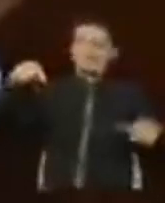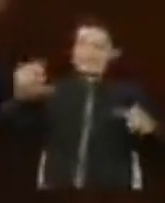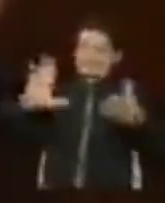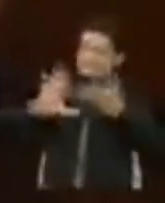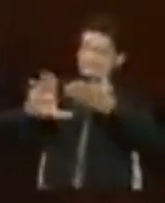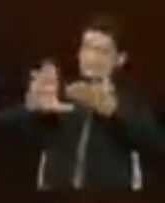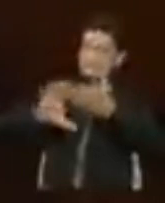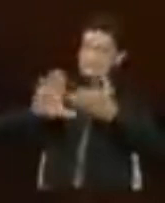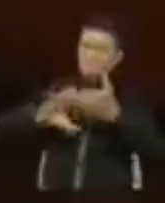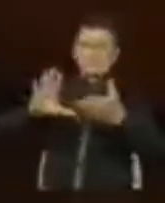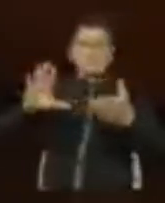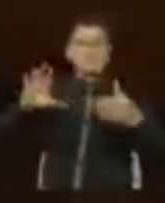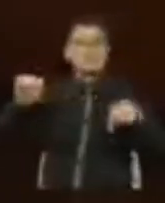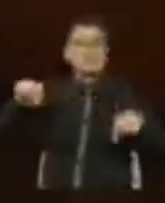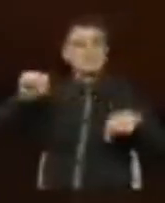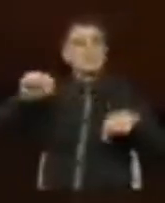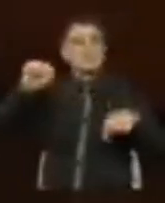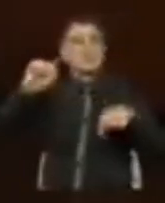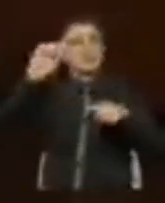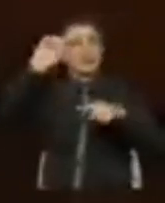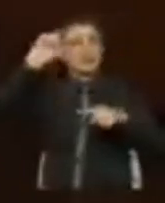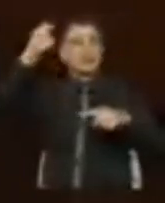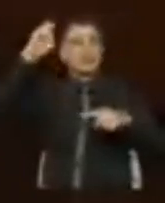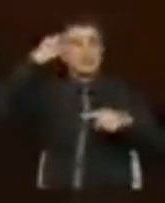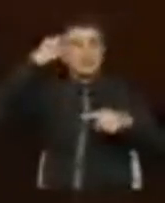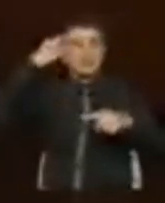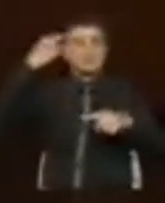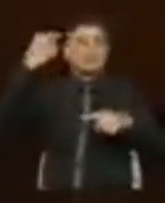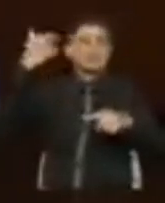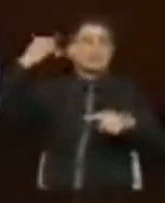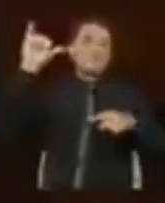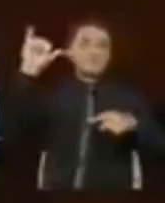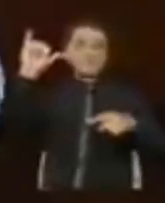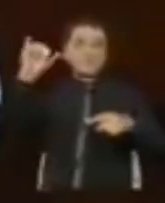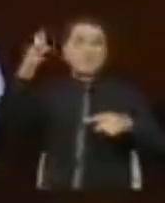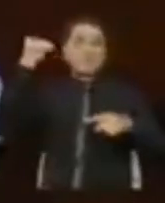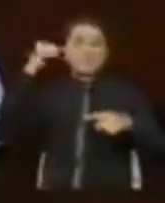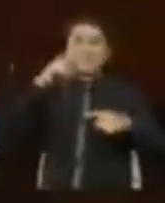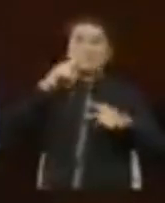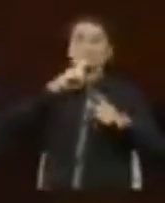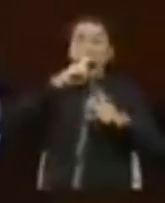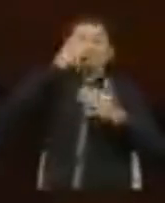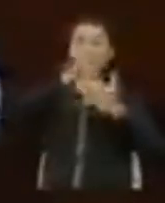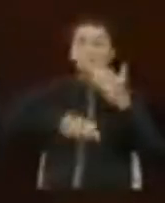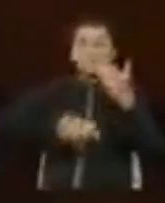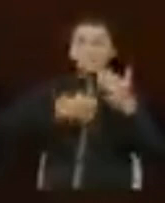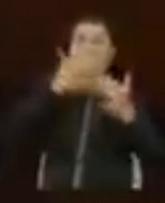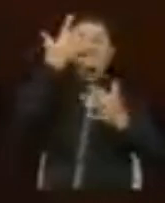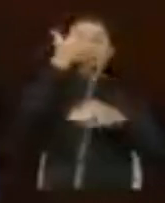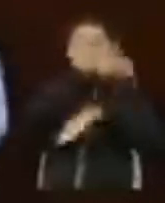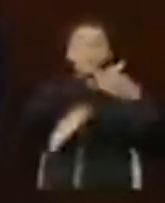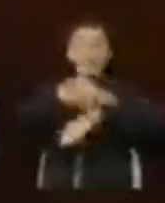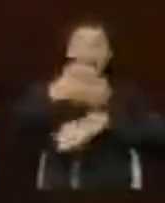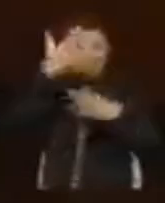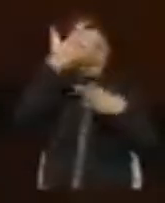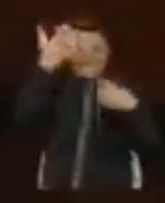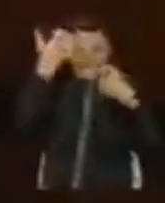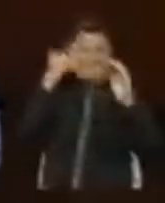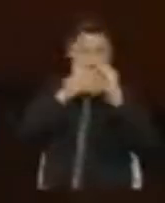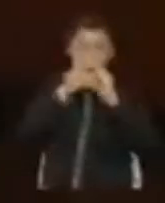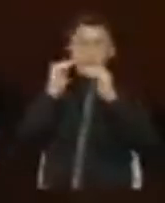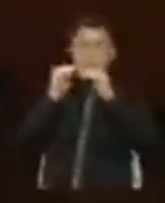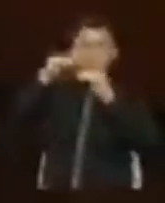Perdón. Este gobierno... pretendía gravar a las pensiones de 5.600.000 en adelante y el